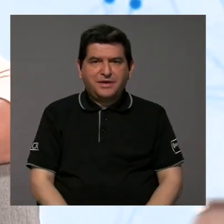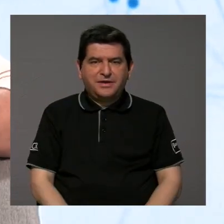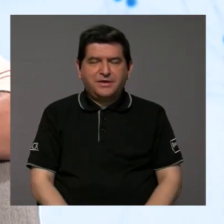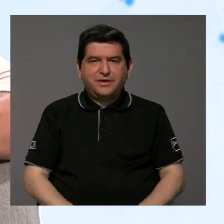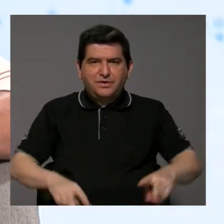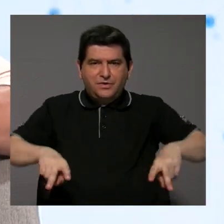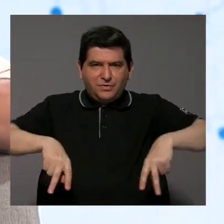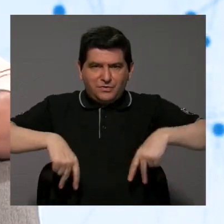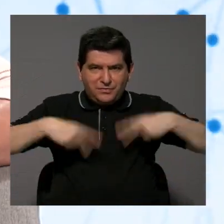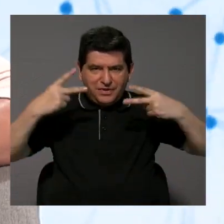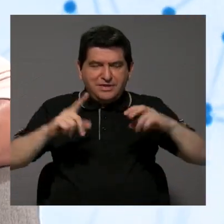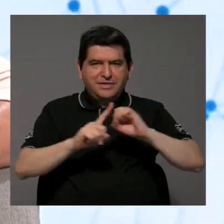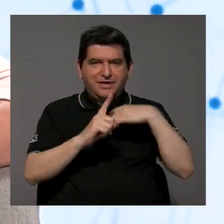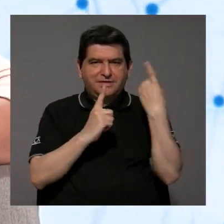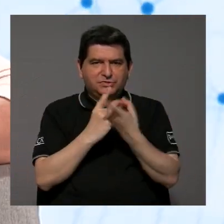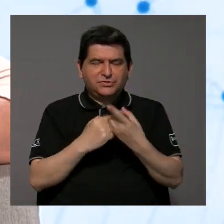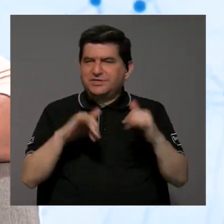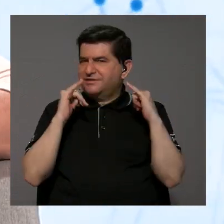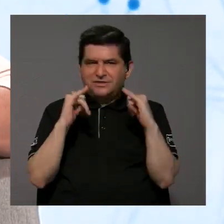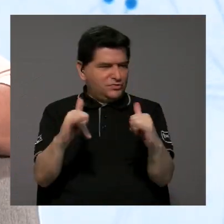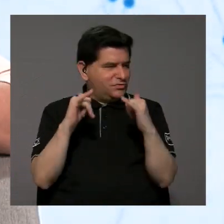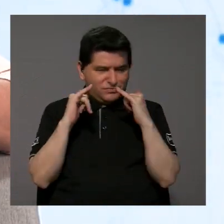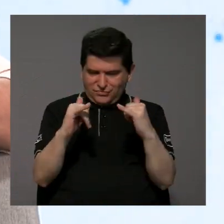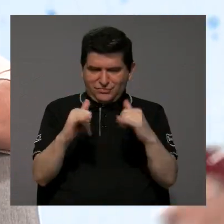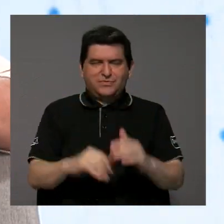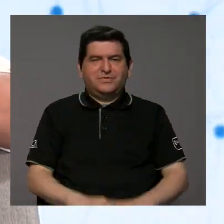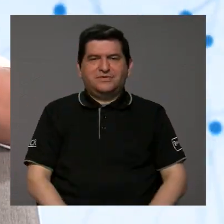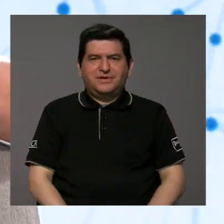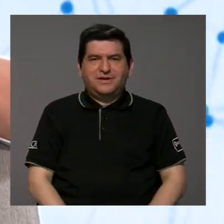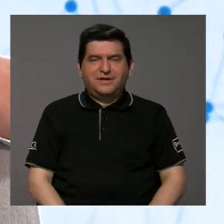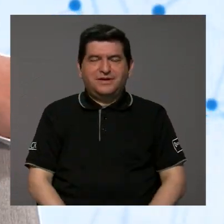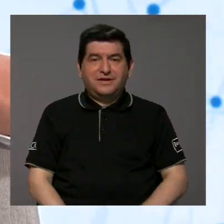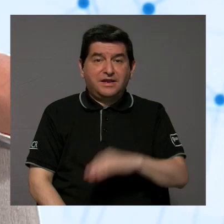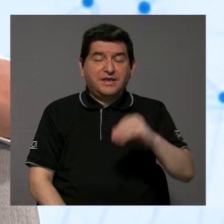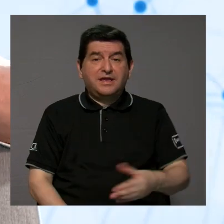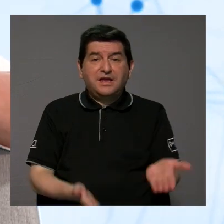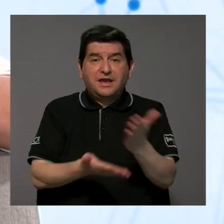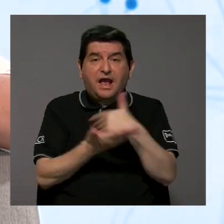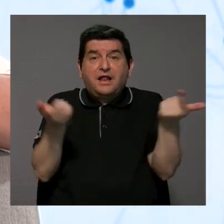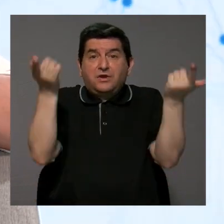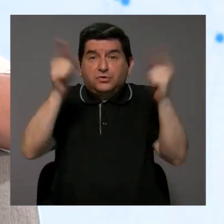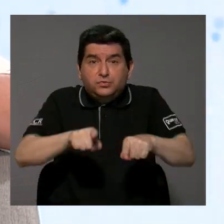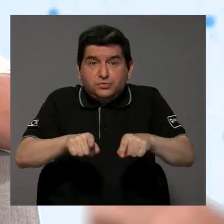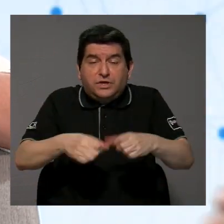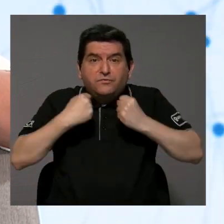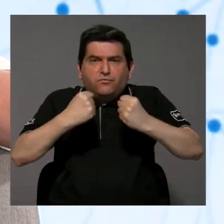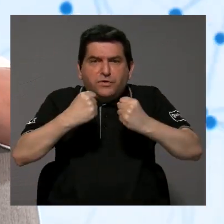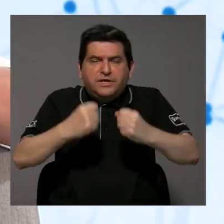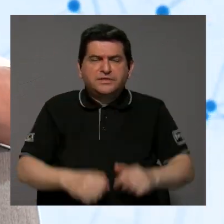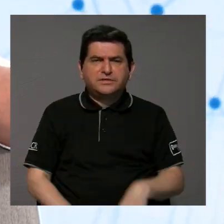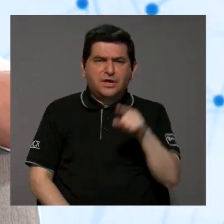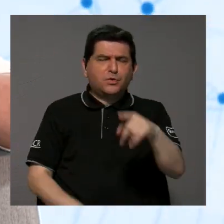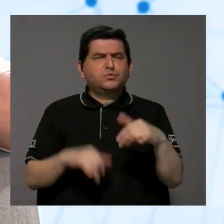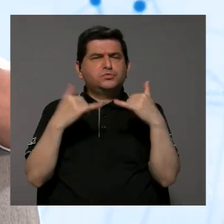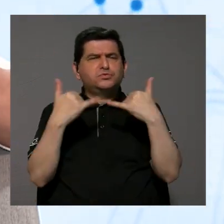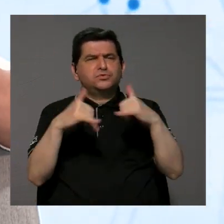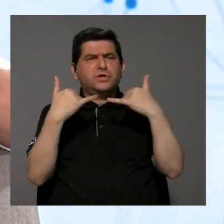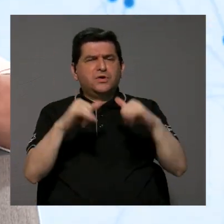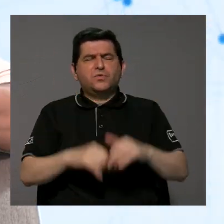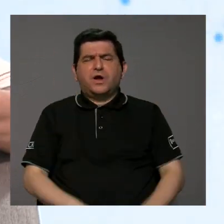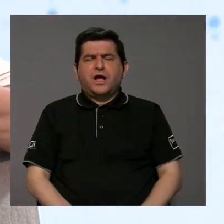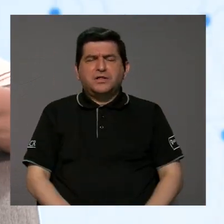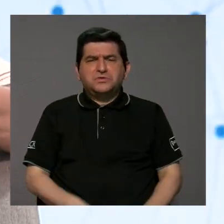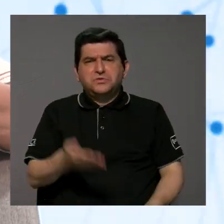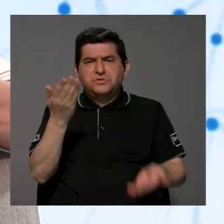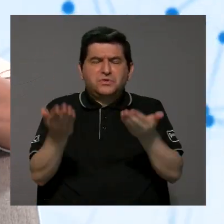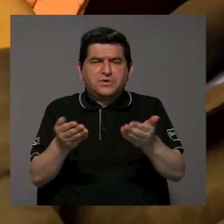cuando vivimos en sociedades desiguales, y hay un sacudón, imagínese que usted estuviera jugando